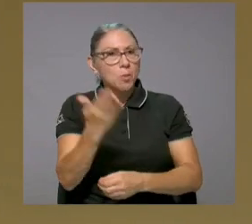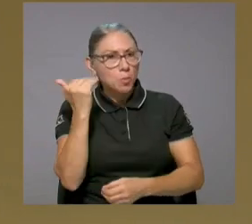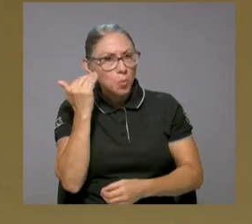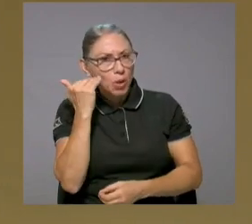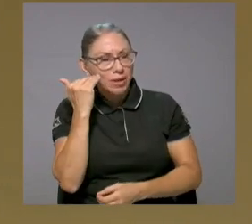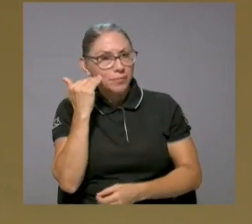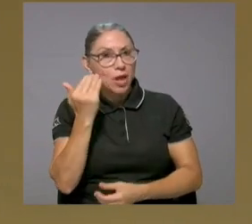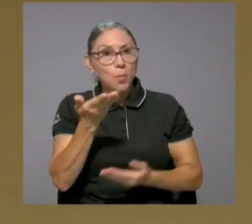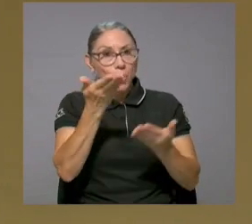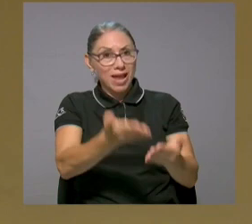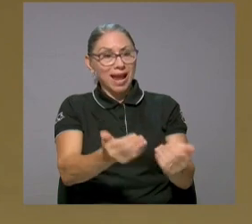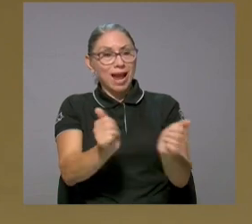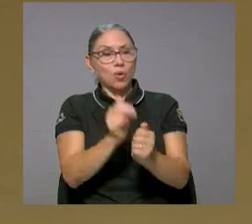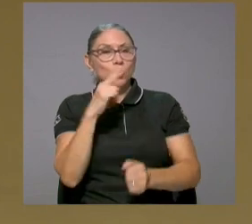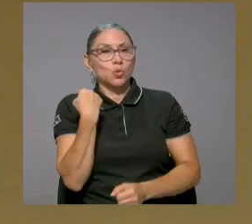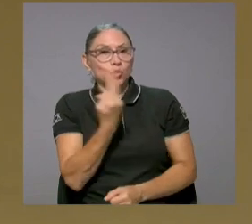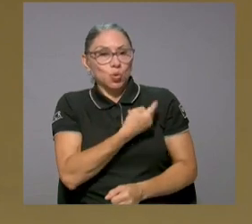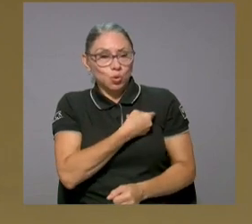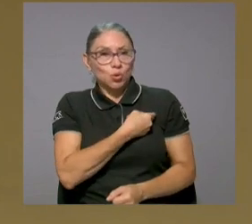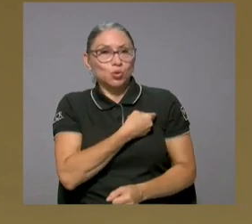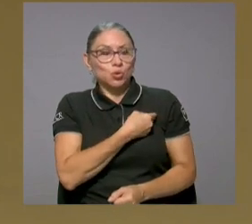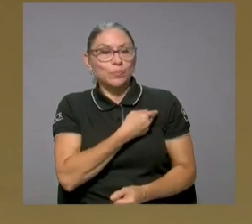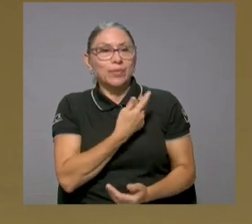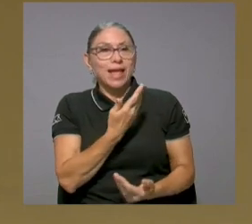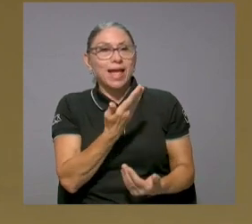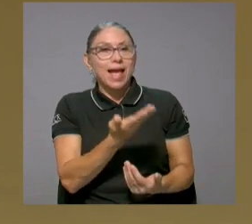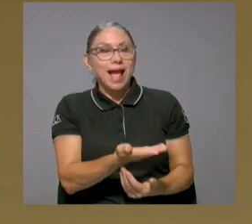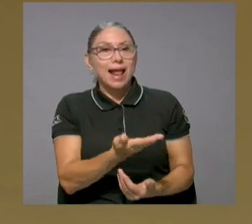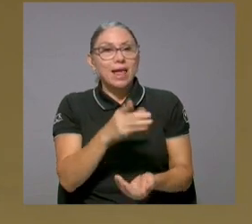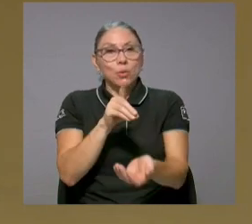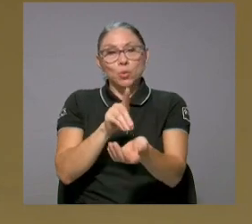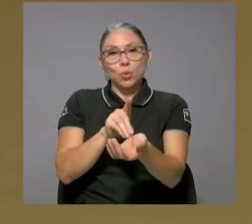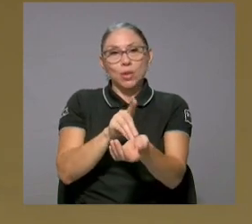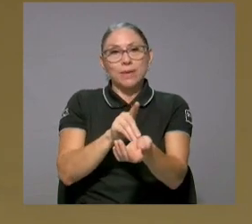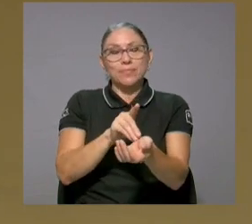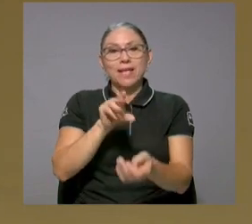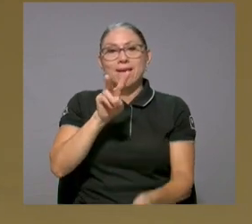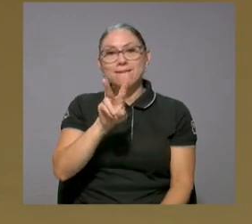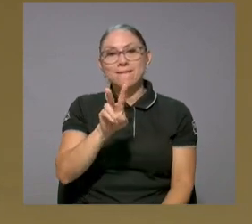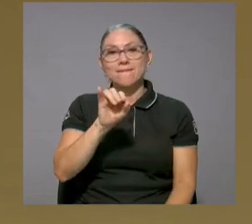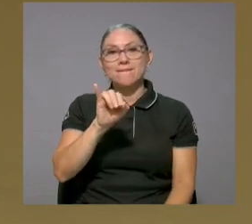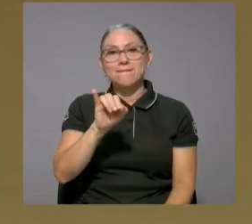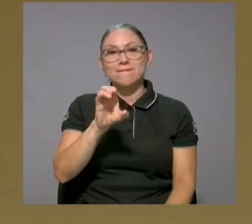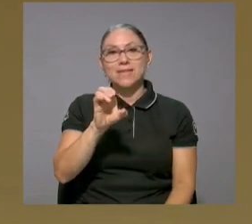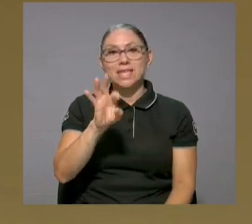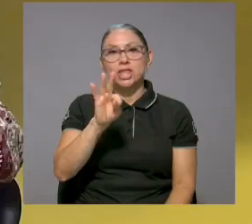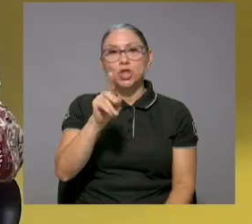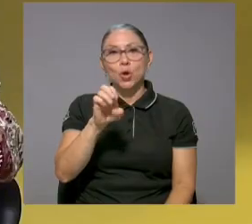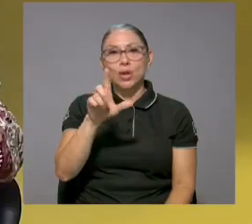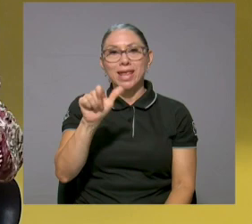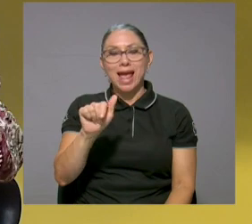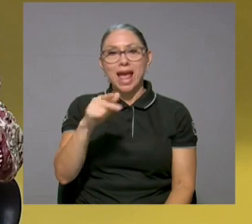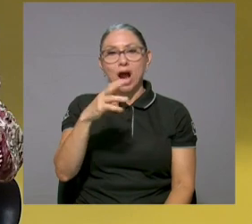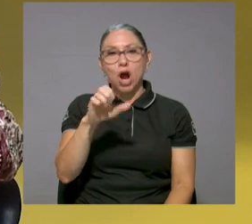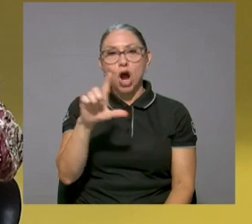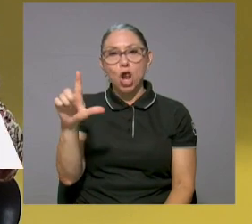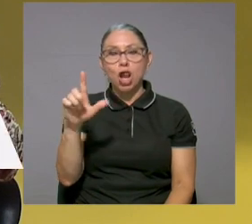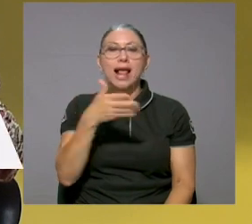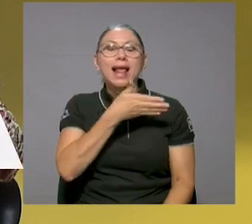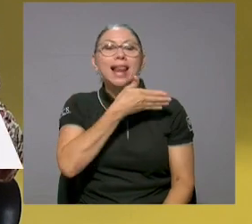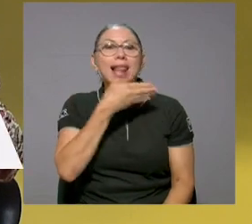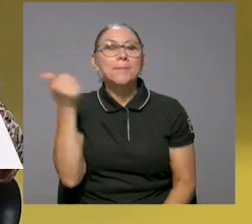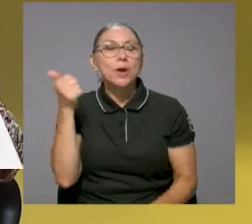tengo con nosotros a la doctora Victoria Hall, la mejor estudiante de